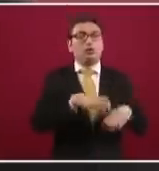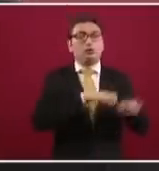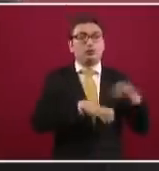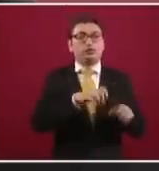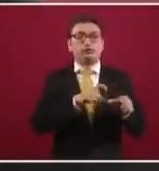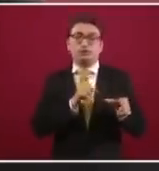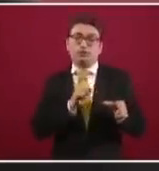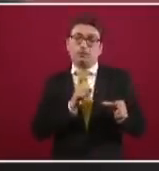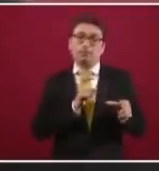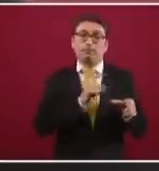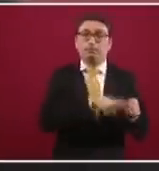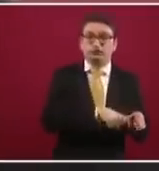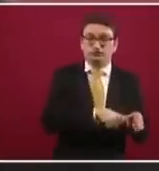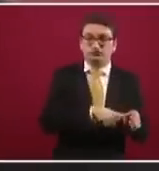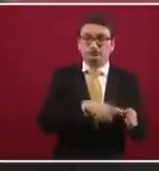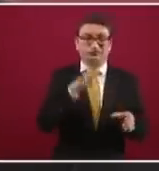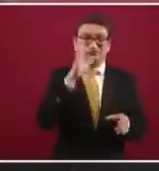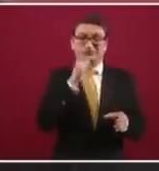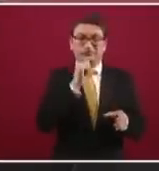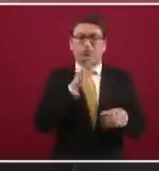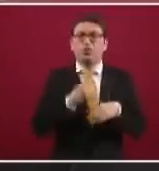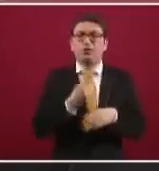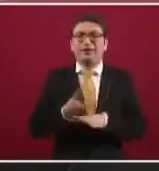con el que tuvo relaciones.